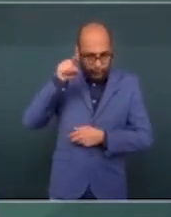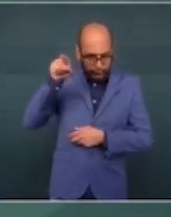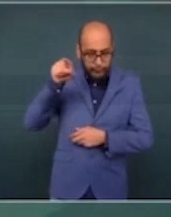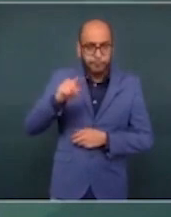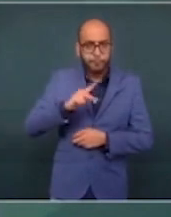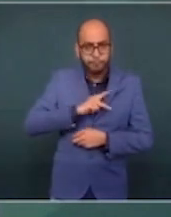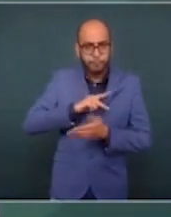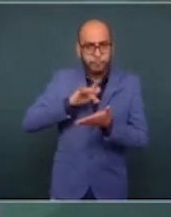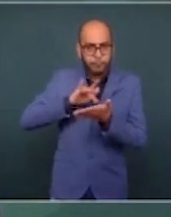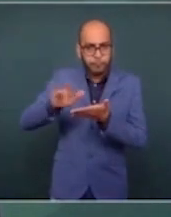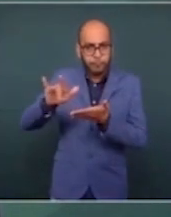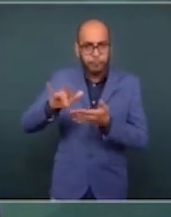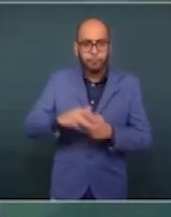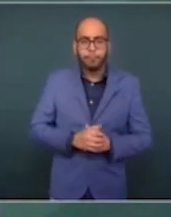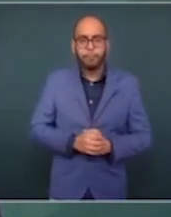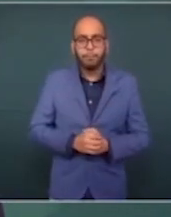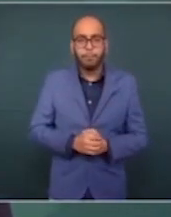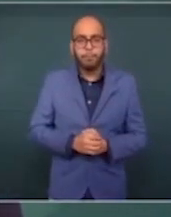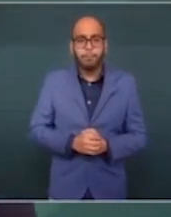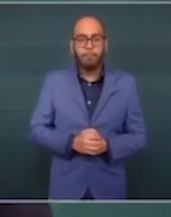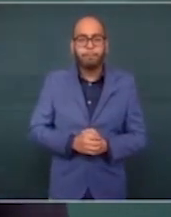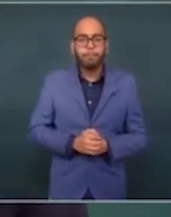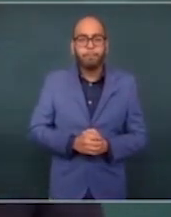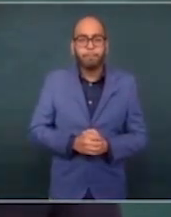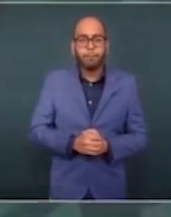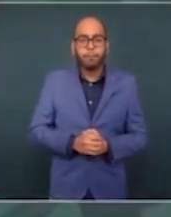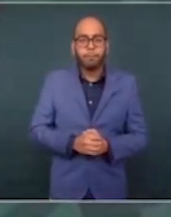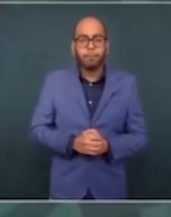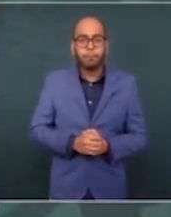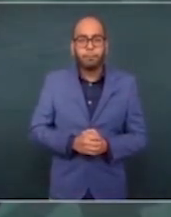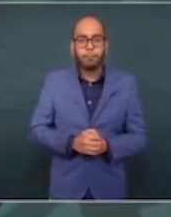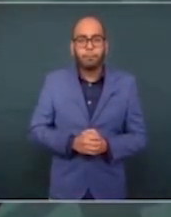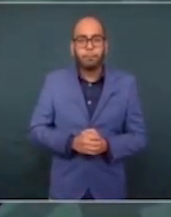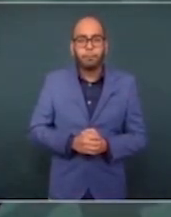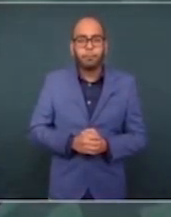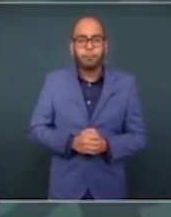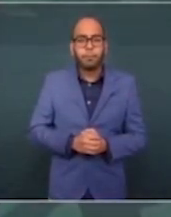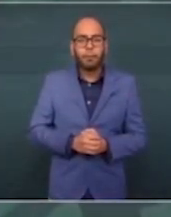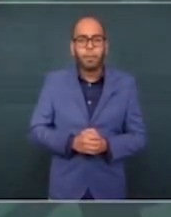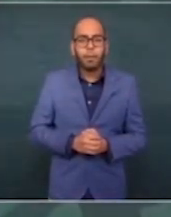apoyo. Pero son